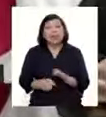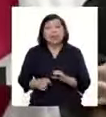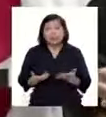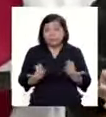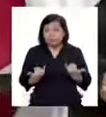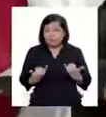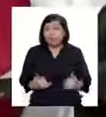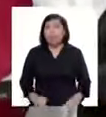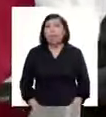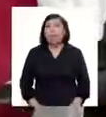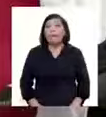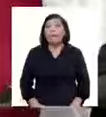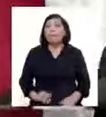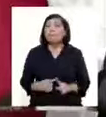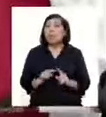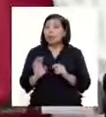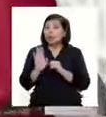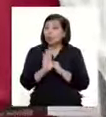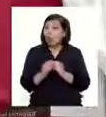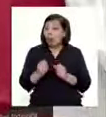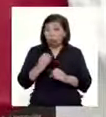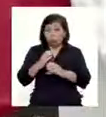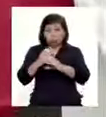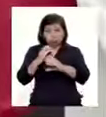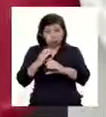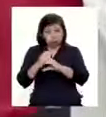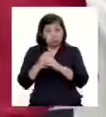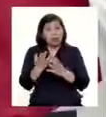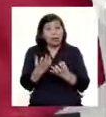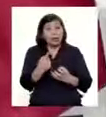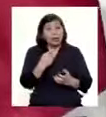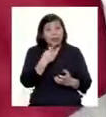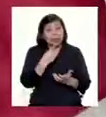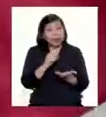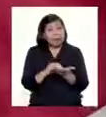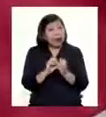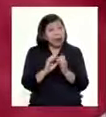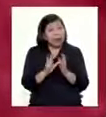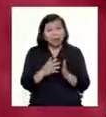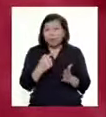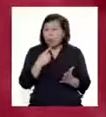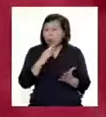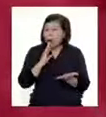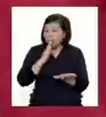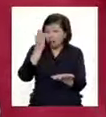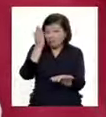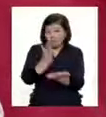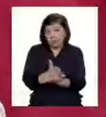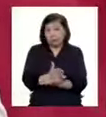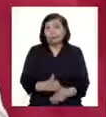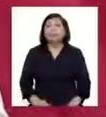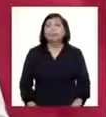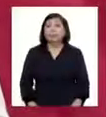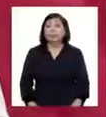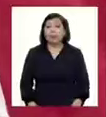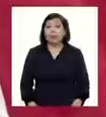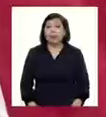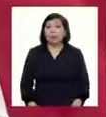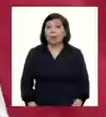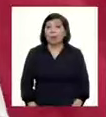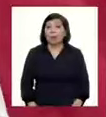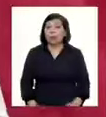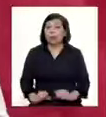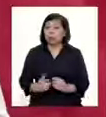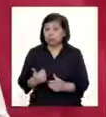nosotros estamos adoptando, sobre todo para garantizar el transporte de las personas, quiero aclarar un punto y quiero ser absolutamente tajante en este tema. Desde el